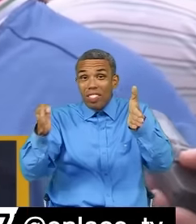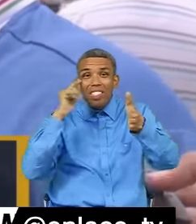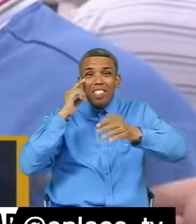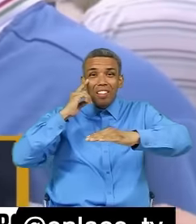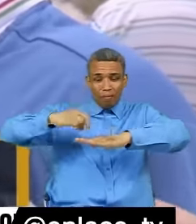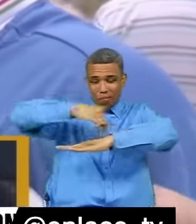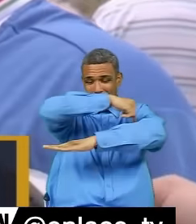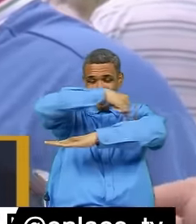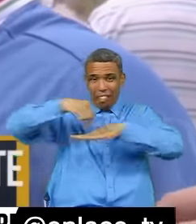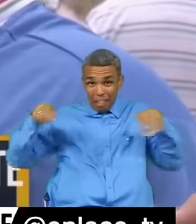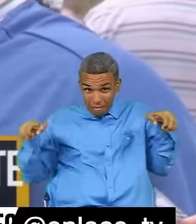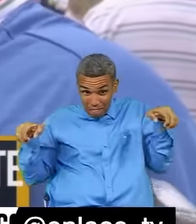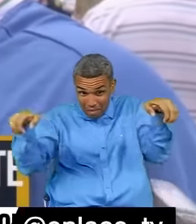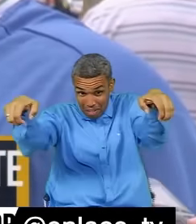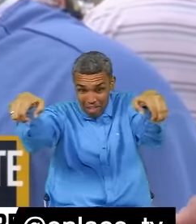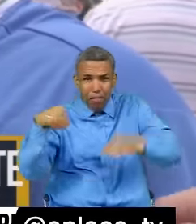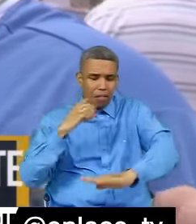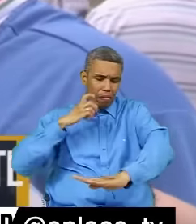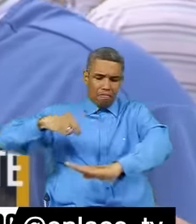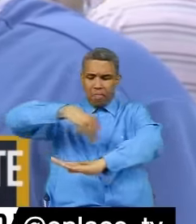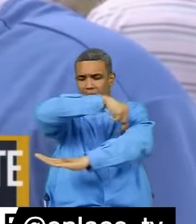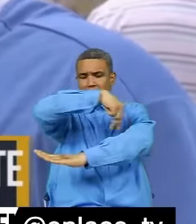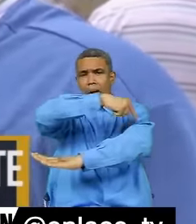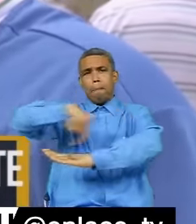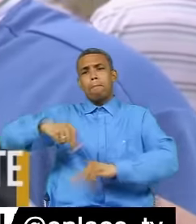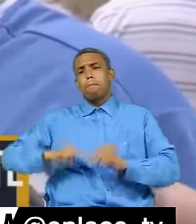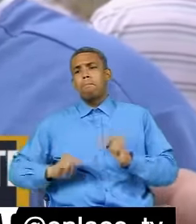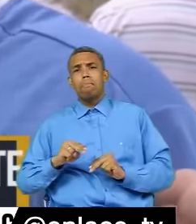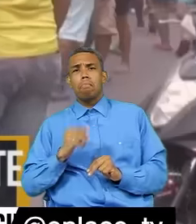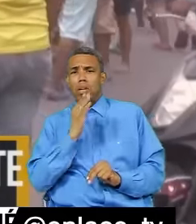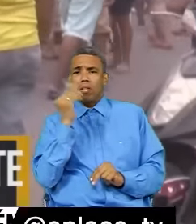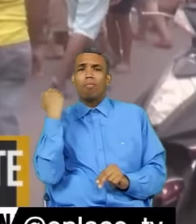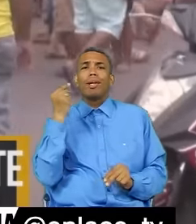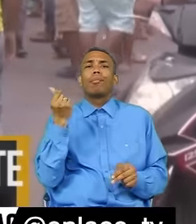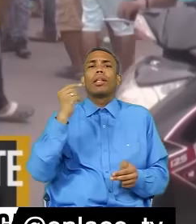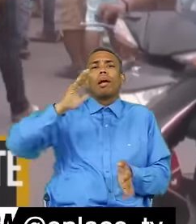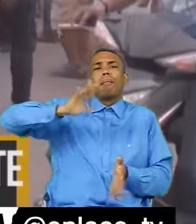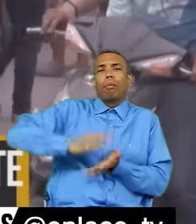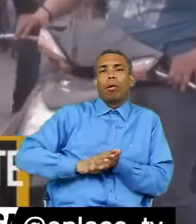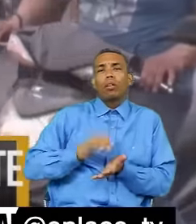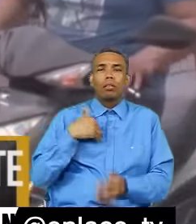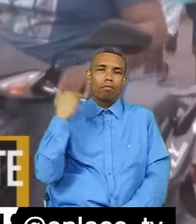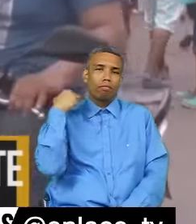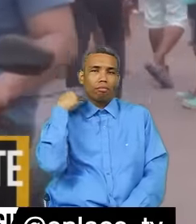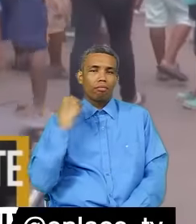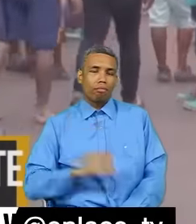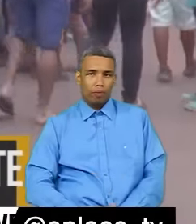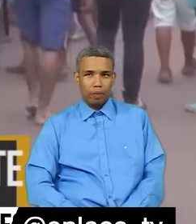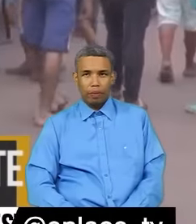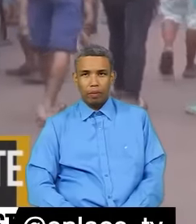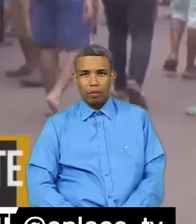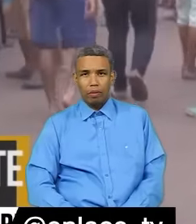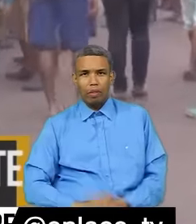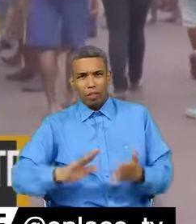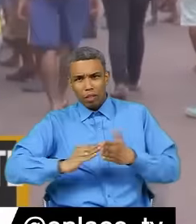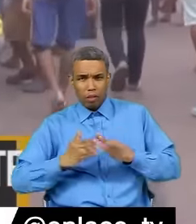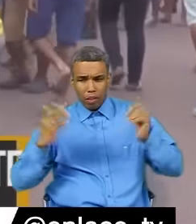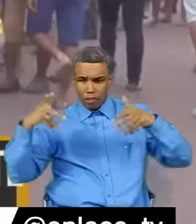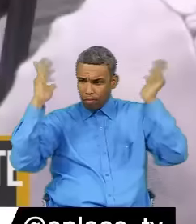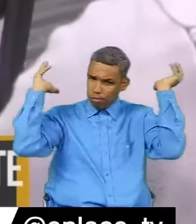la carretera ni siquiera la terminaron hasta donde debería ir porque la plata se acabó. Indignados rodearon el vehículo para que los responsables del hecho